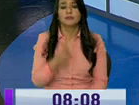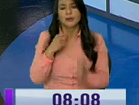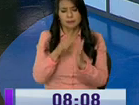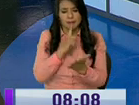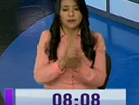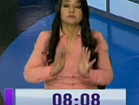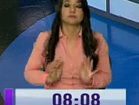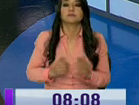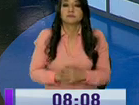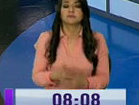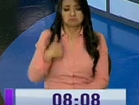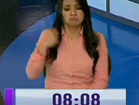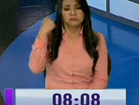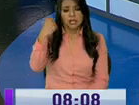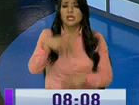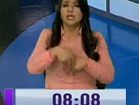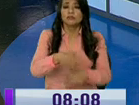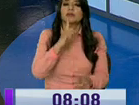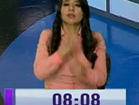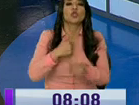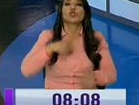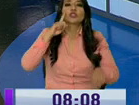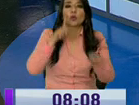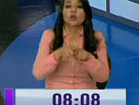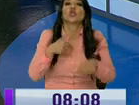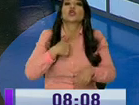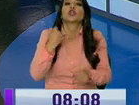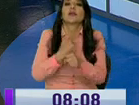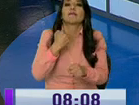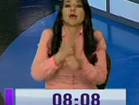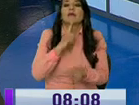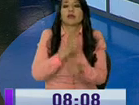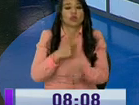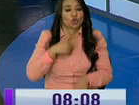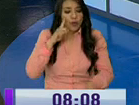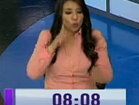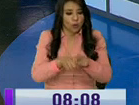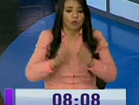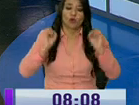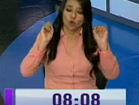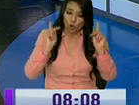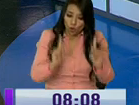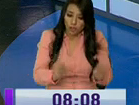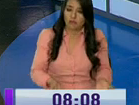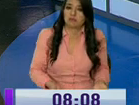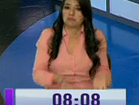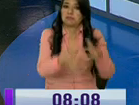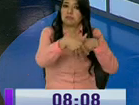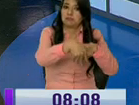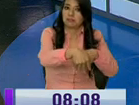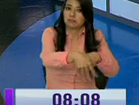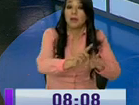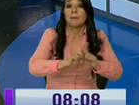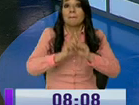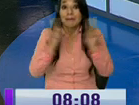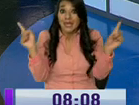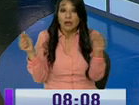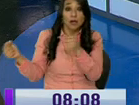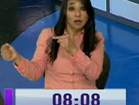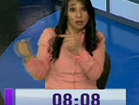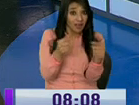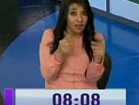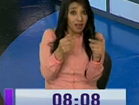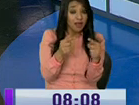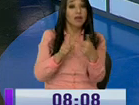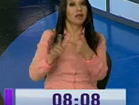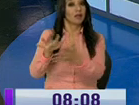reales, uno tiene el derecho a protestar. No estoy de acuerdo, yo trabajo en esto, no estoy de acuerdo. Perfecto, hágalo. Pero lo que estamos viendo es generar caos a la